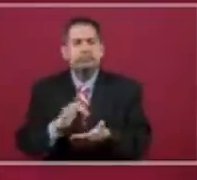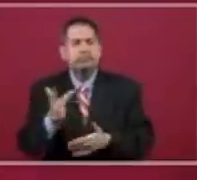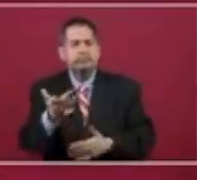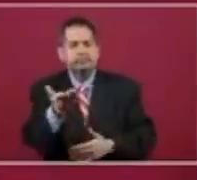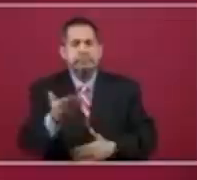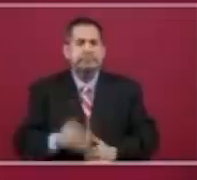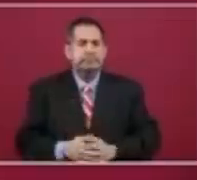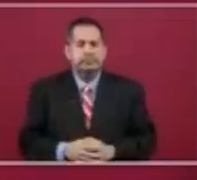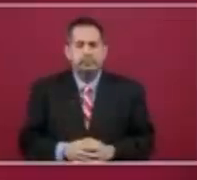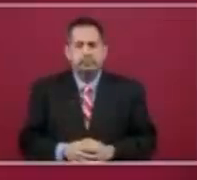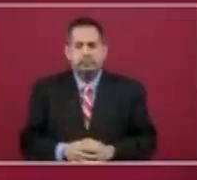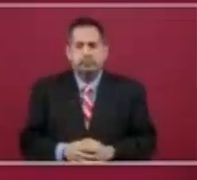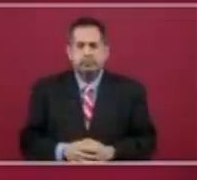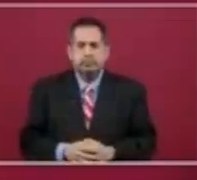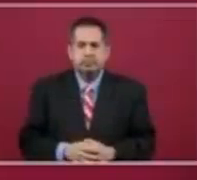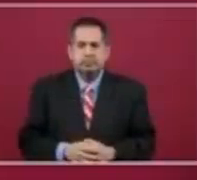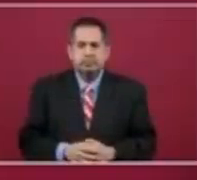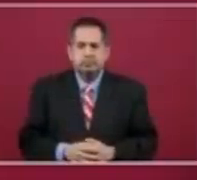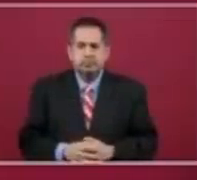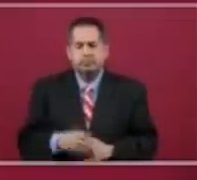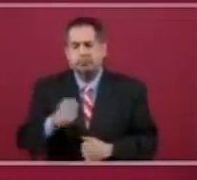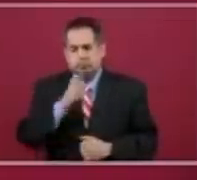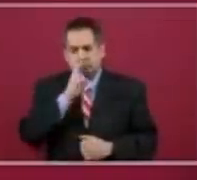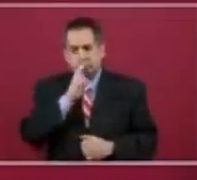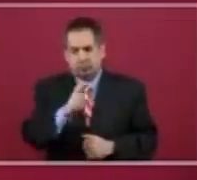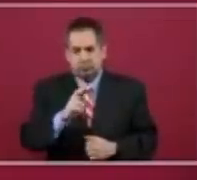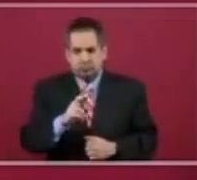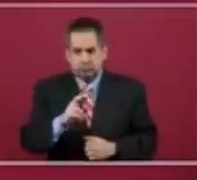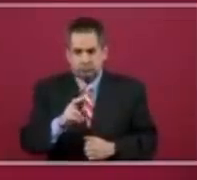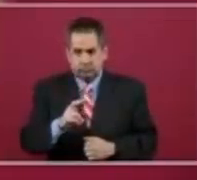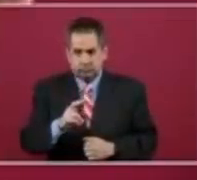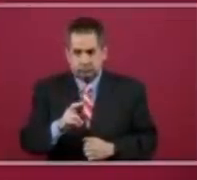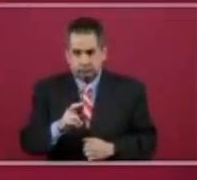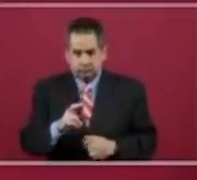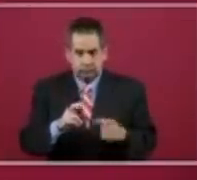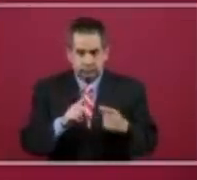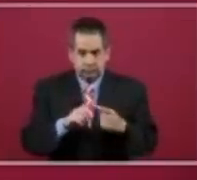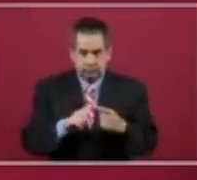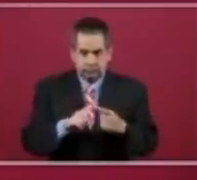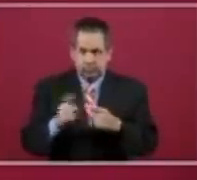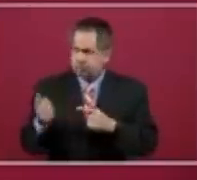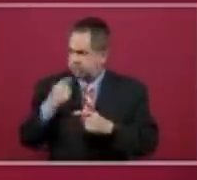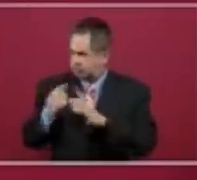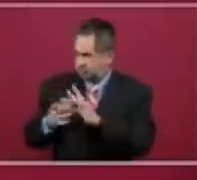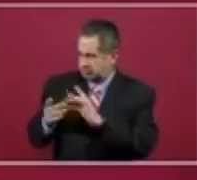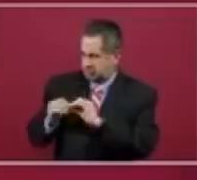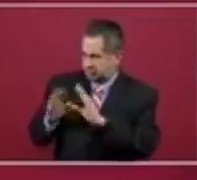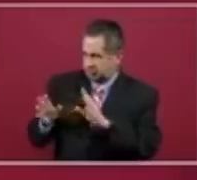Bueno, te contesto la pregunta y me aclaran